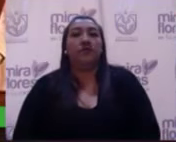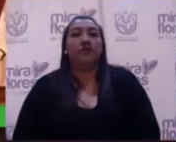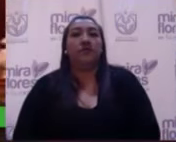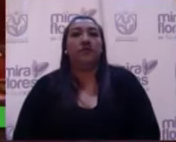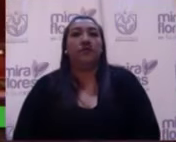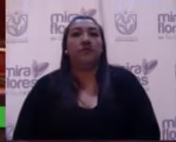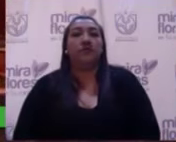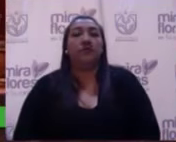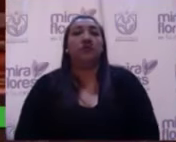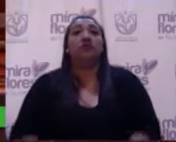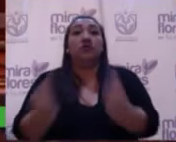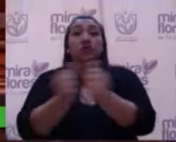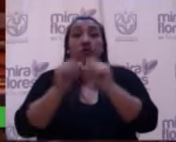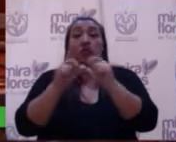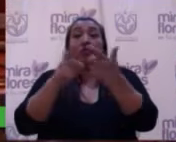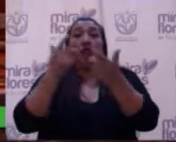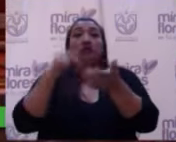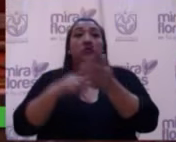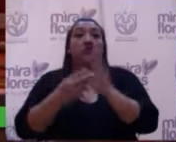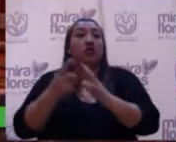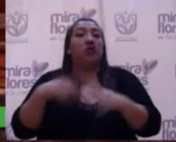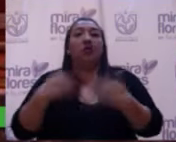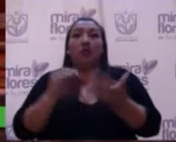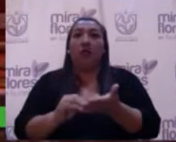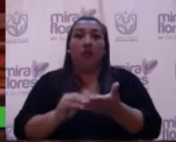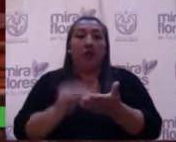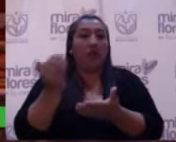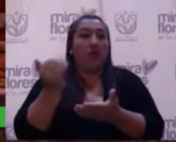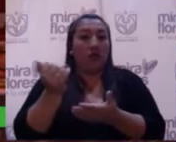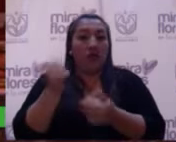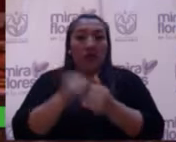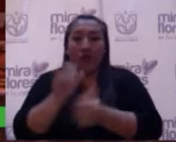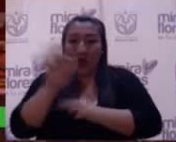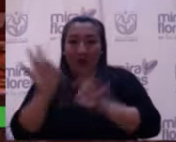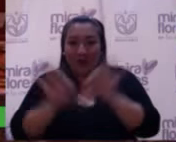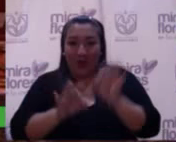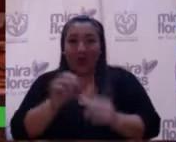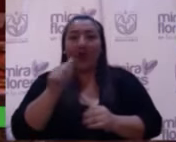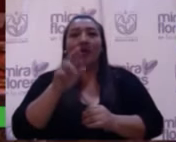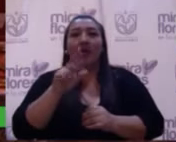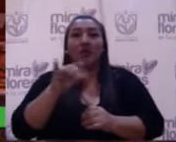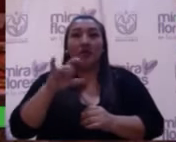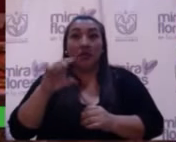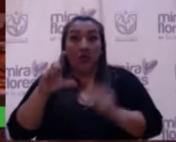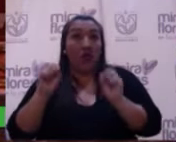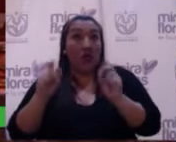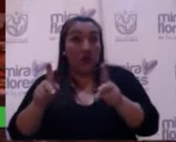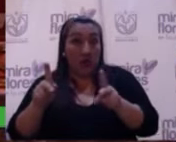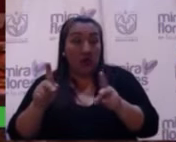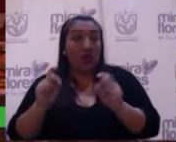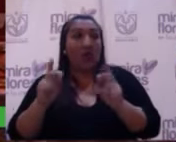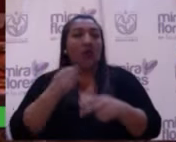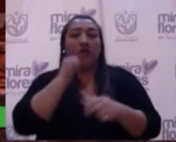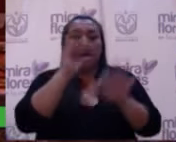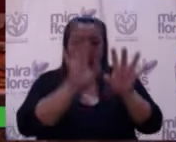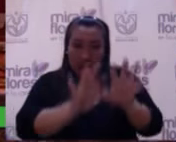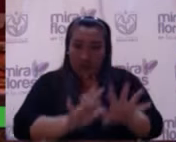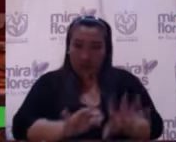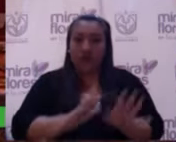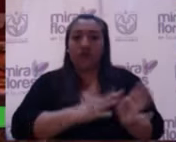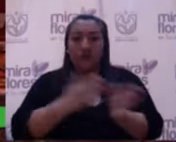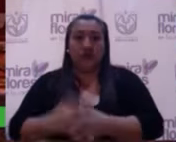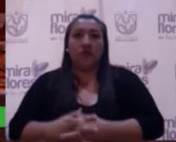Con la salvedad de que no se pueden cobrar por los planos arancelarios, ¿de acuerdo? Y con cargo a redactar la